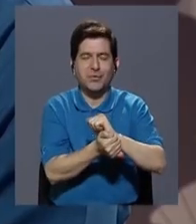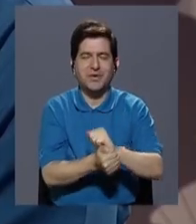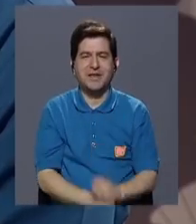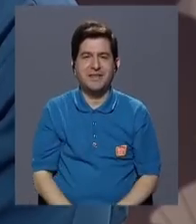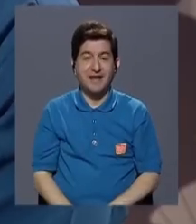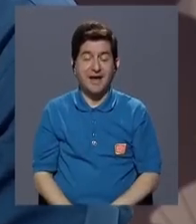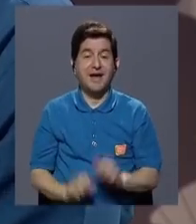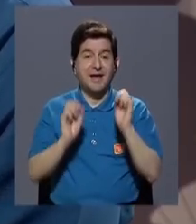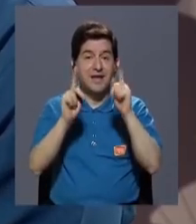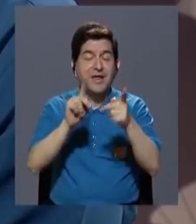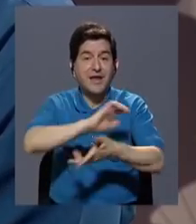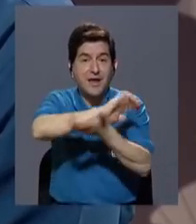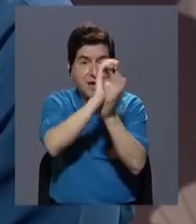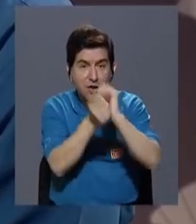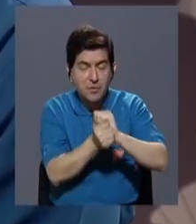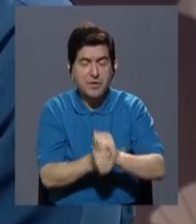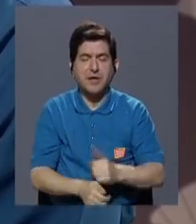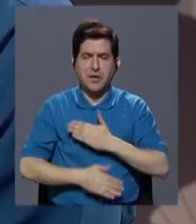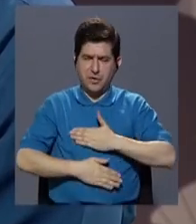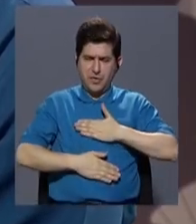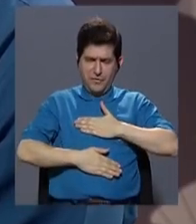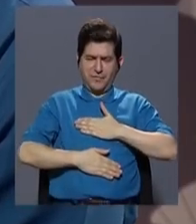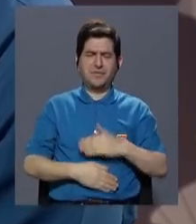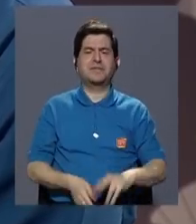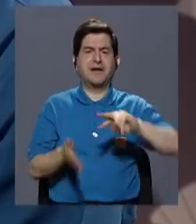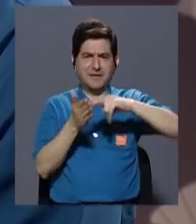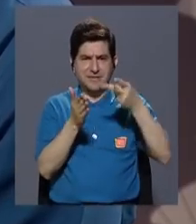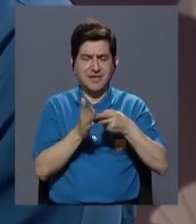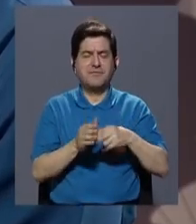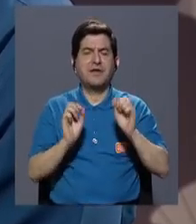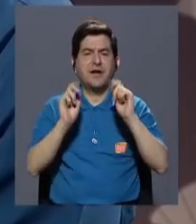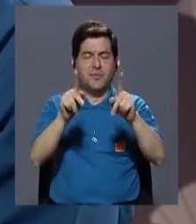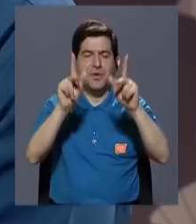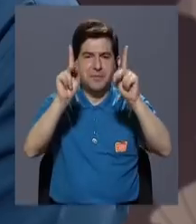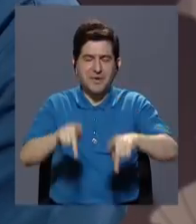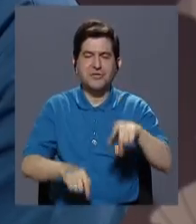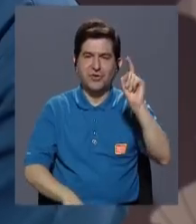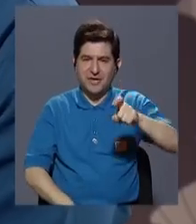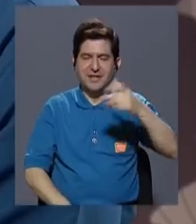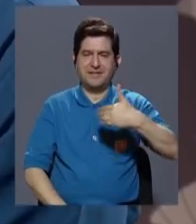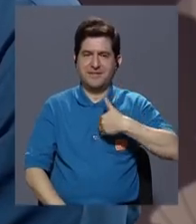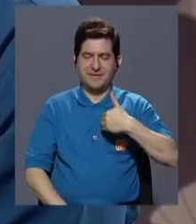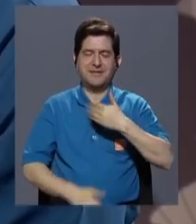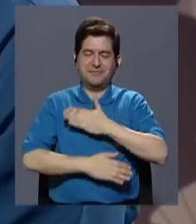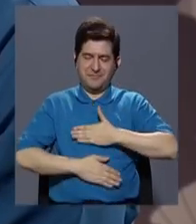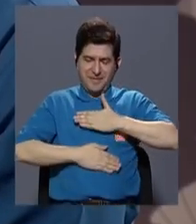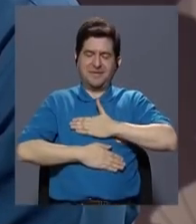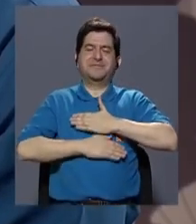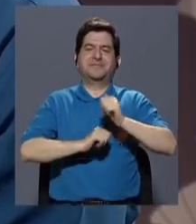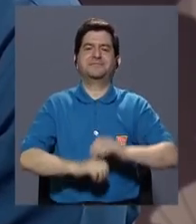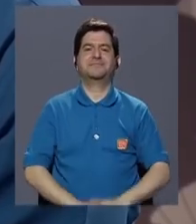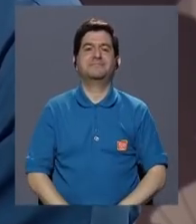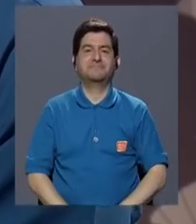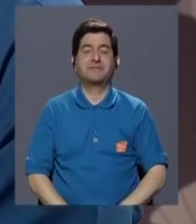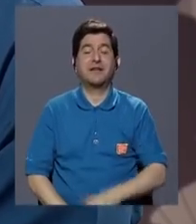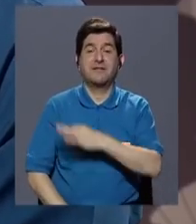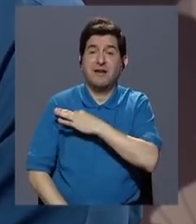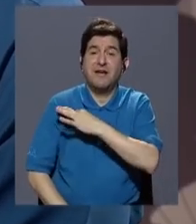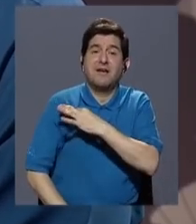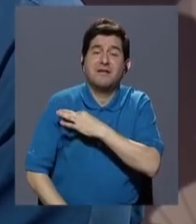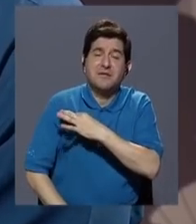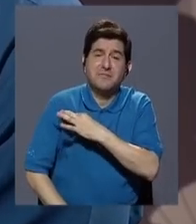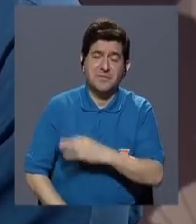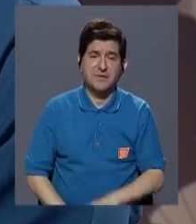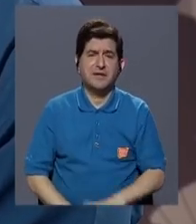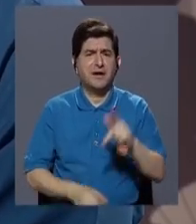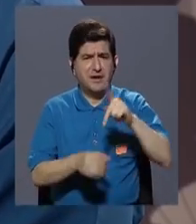pasándola bien es una oportunidad que los espectadores deberían darse y podrían disfrutarlo y nada más invitarlos que a que participen en nuestras